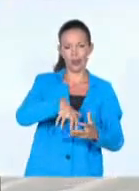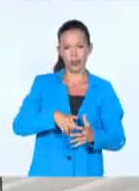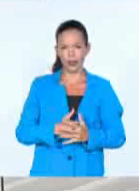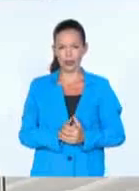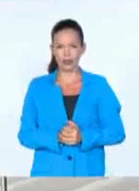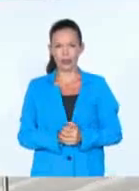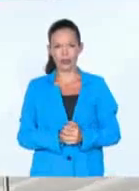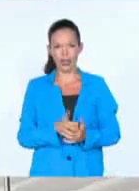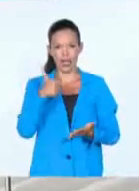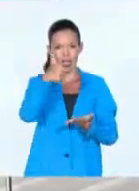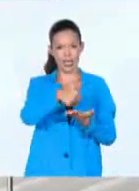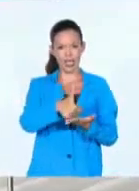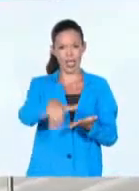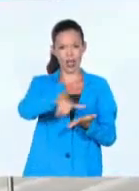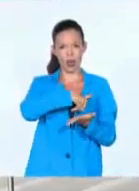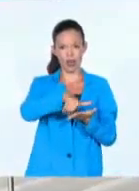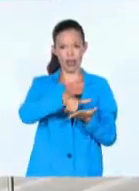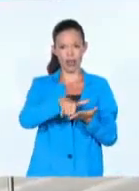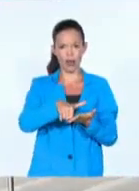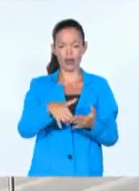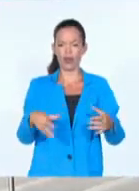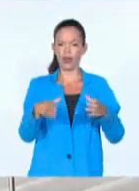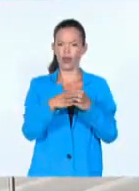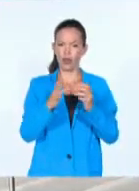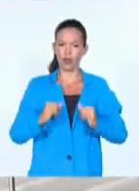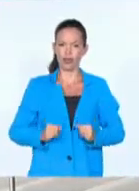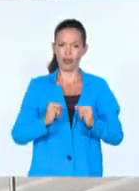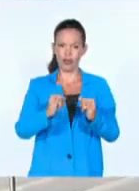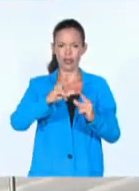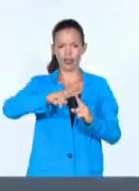Nueva York, Wilmer Rodríguez Fernández, Canal Cubano de Noticias. Gracias a